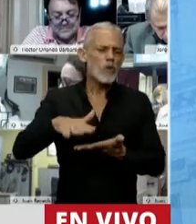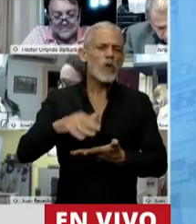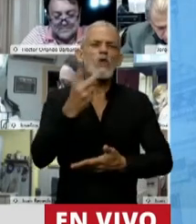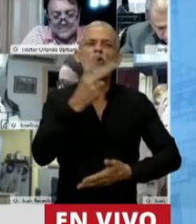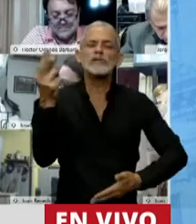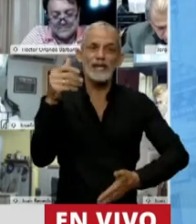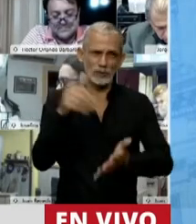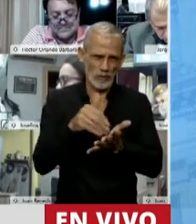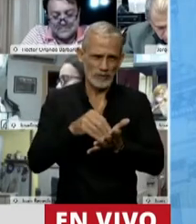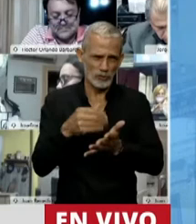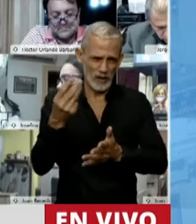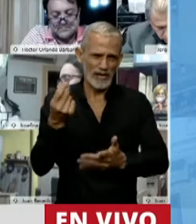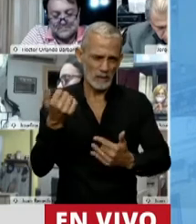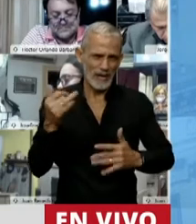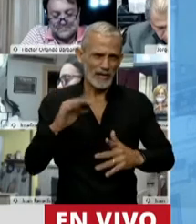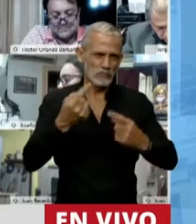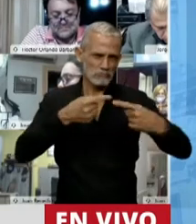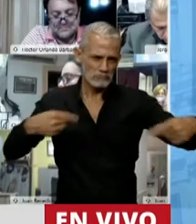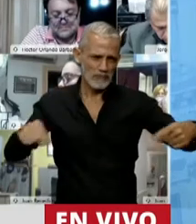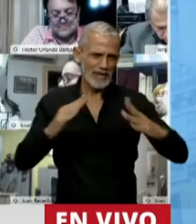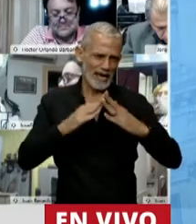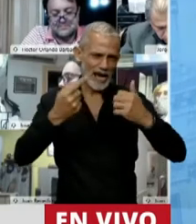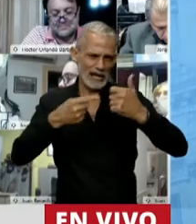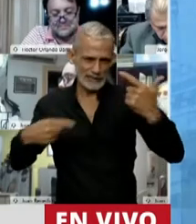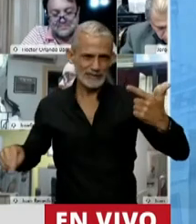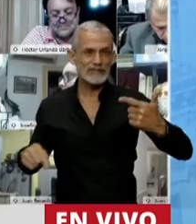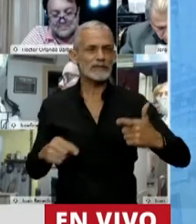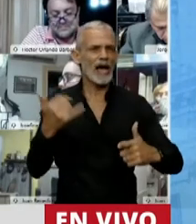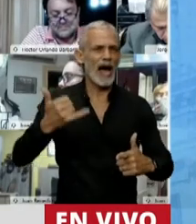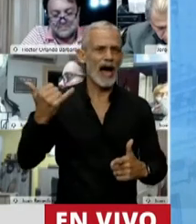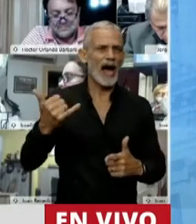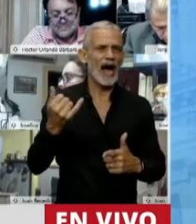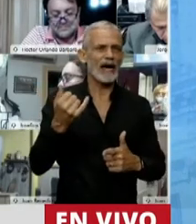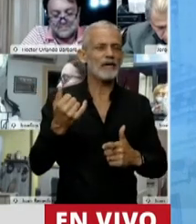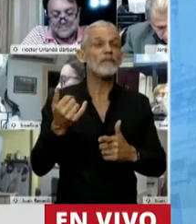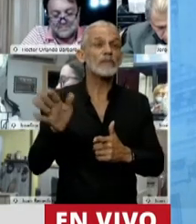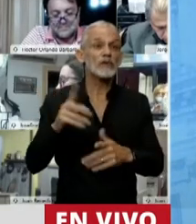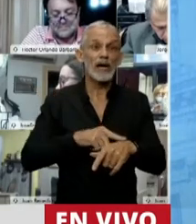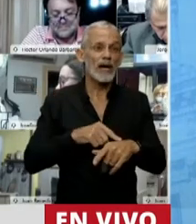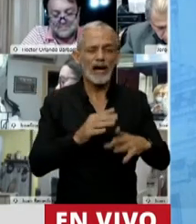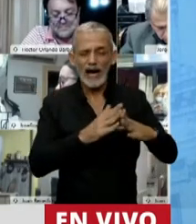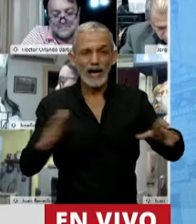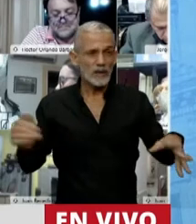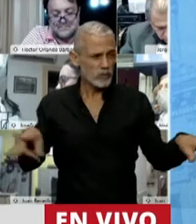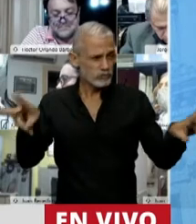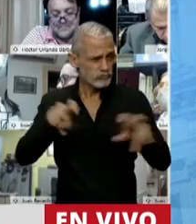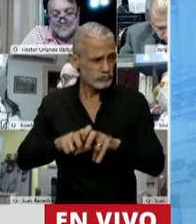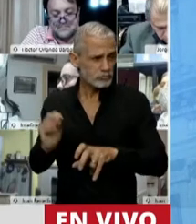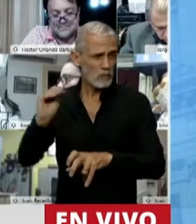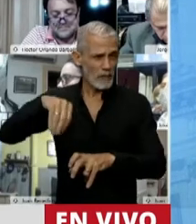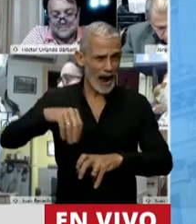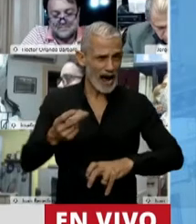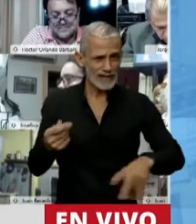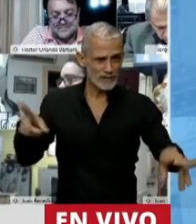200 millones de bienes creo que en este tiempo se enriquecieron aún